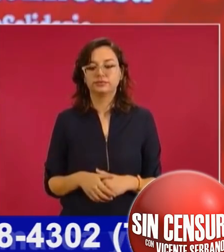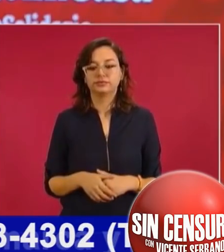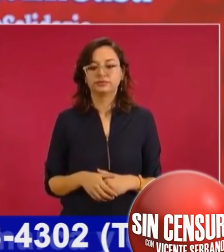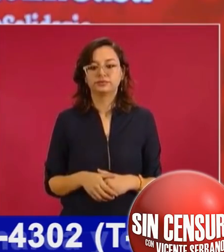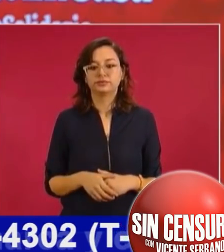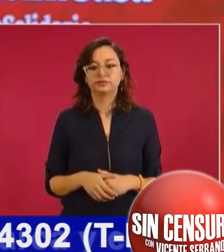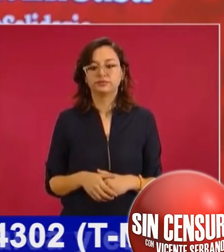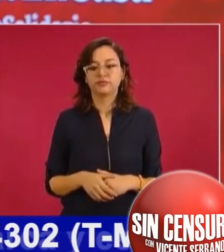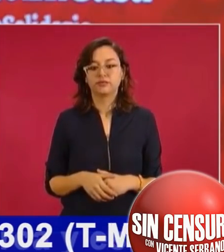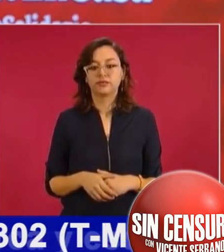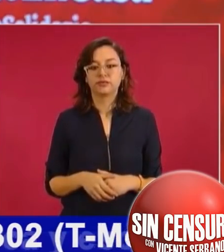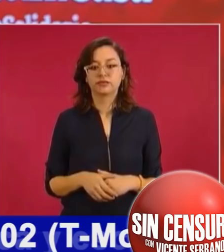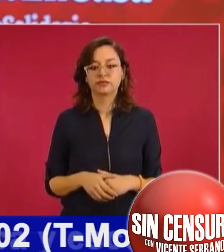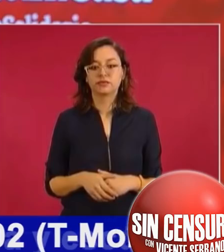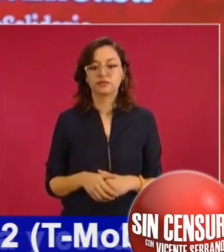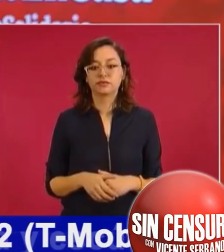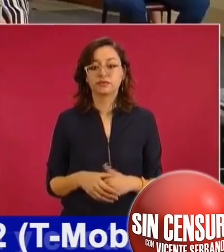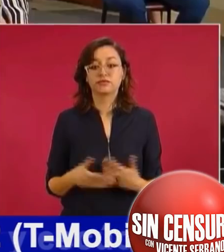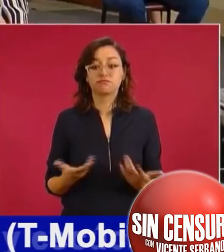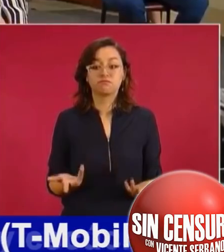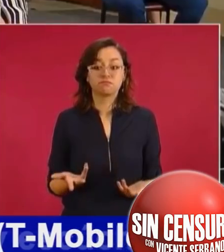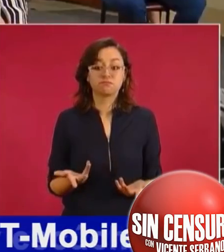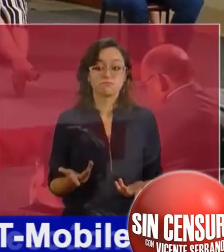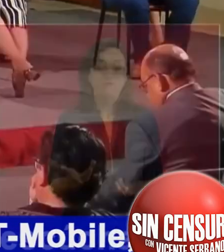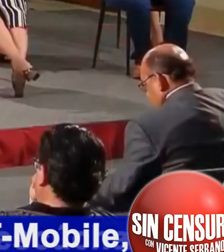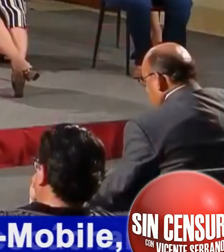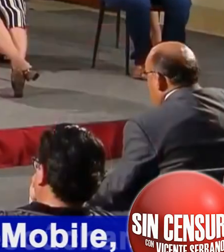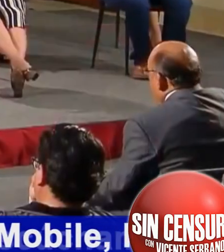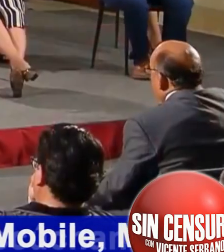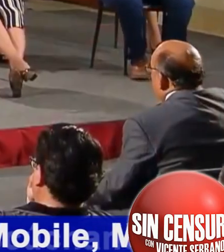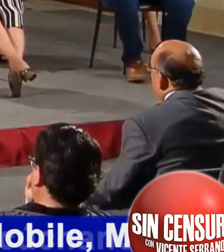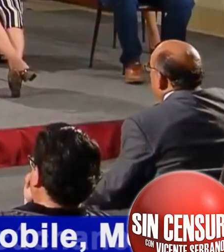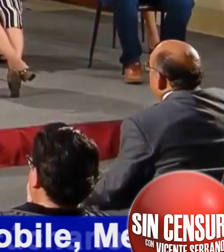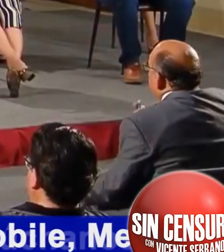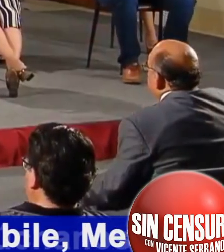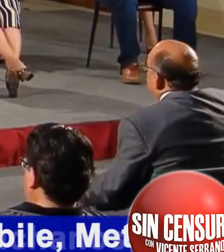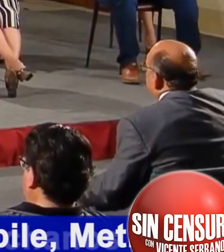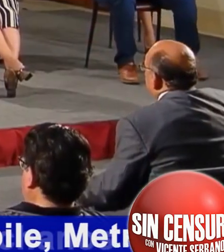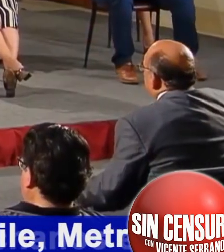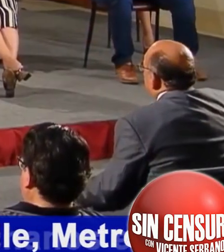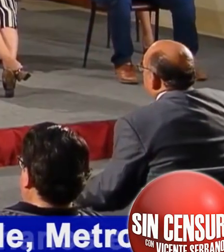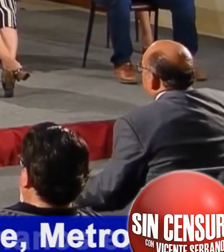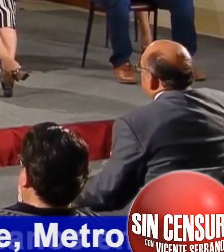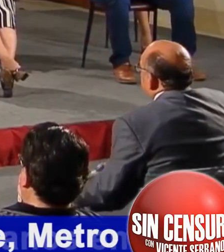Y como si con eso